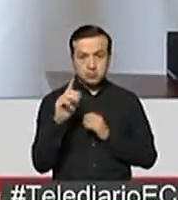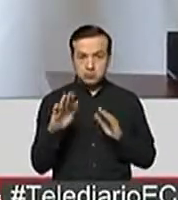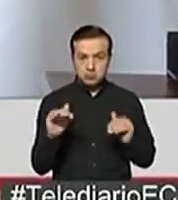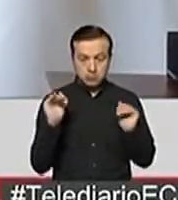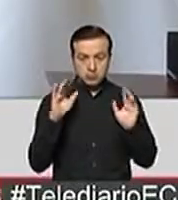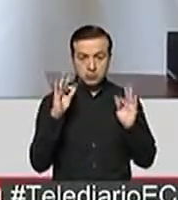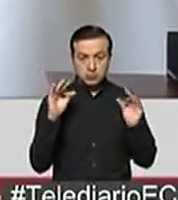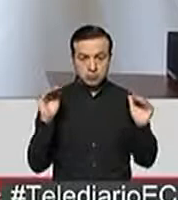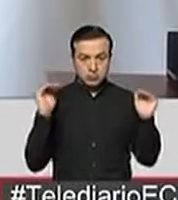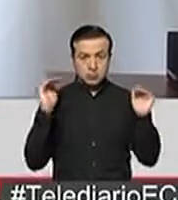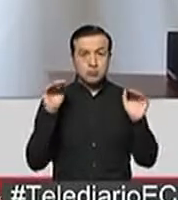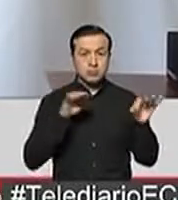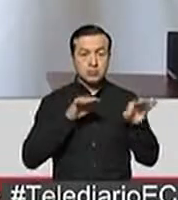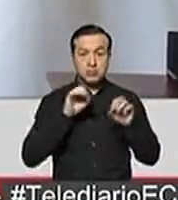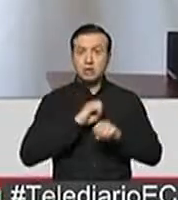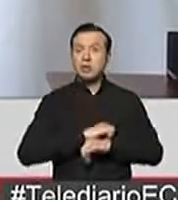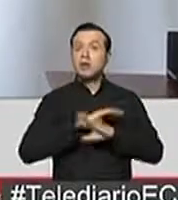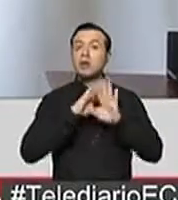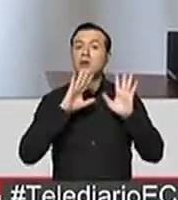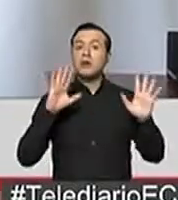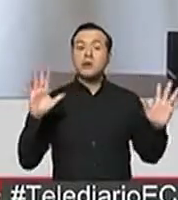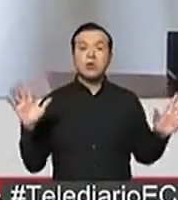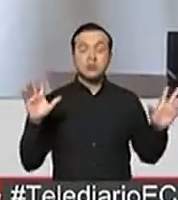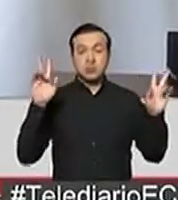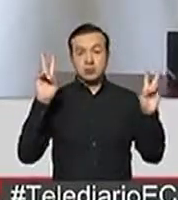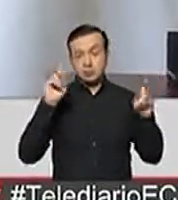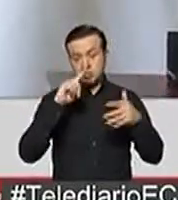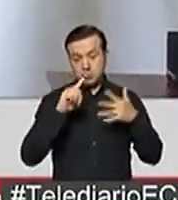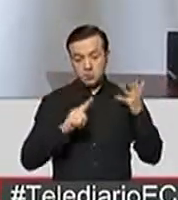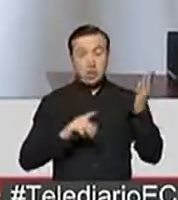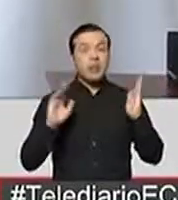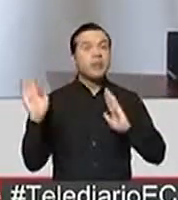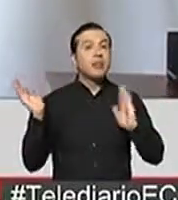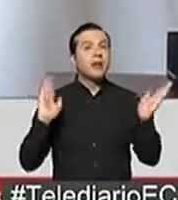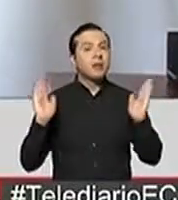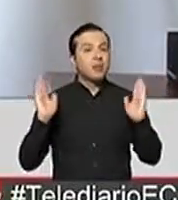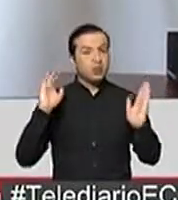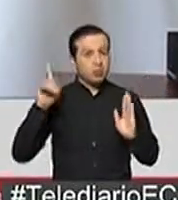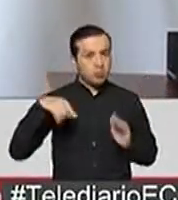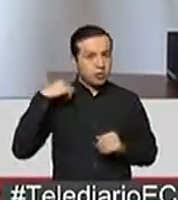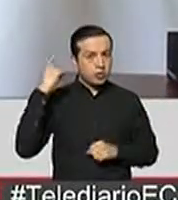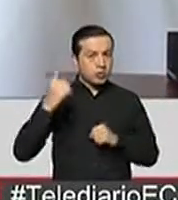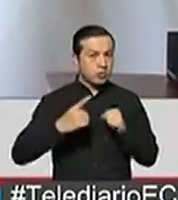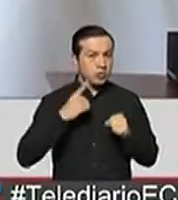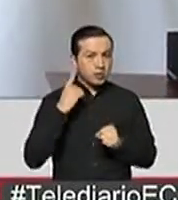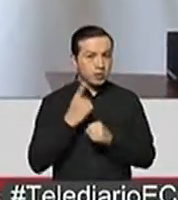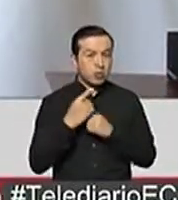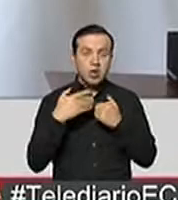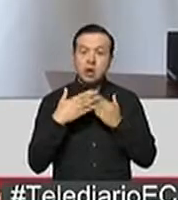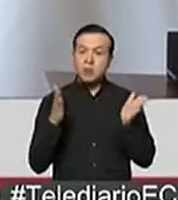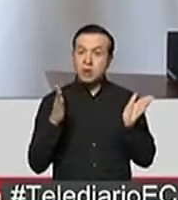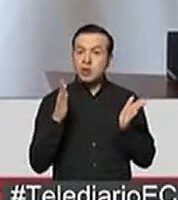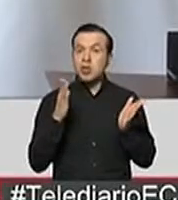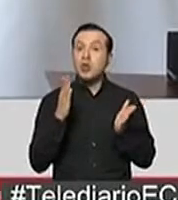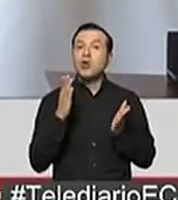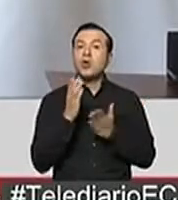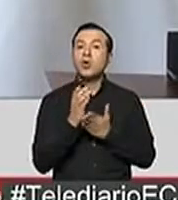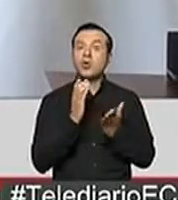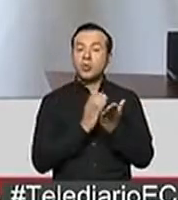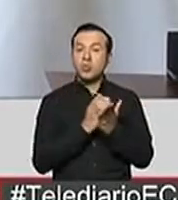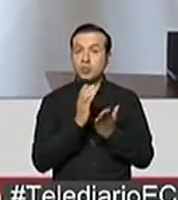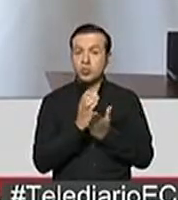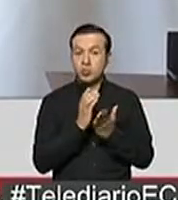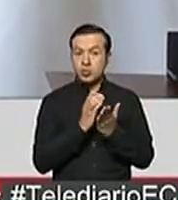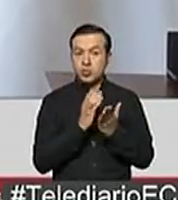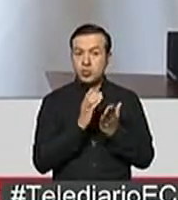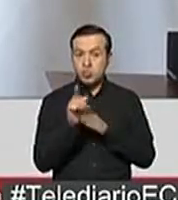nivel. Que vale la aclaración, son temporales. Para el próximo año abrir el concurso de oposición y méritos para llenar